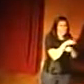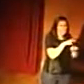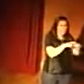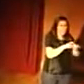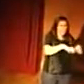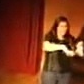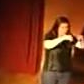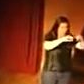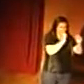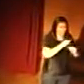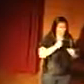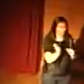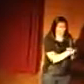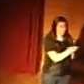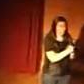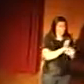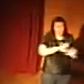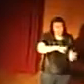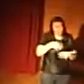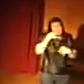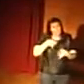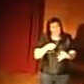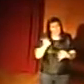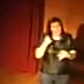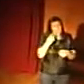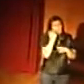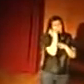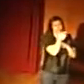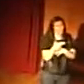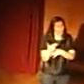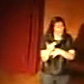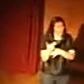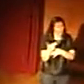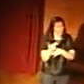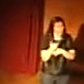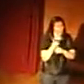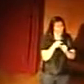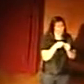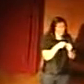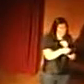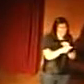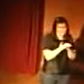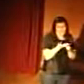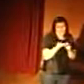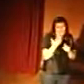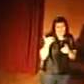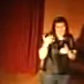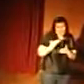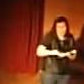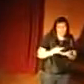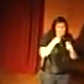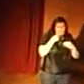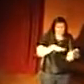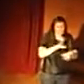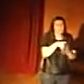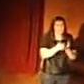realmente estas estas pinturas tienen en el baremo de la historia del arte en su momento y hasta el